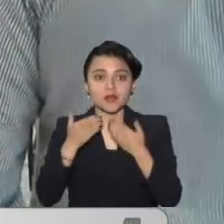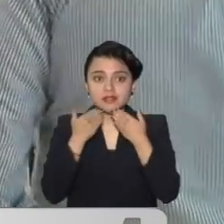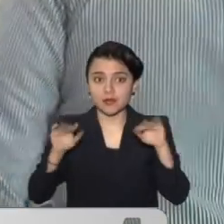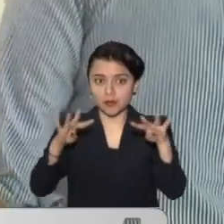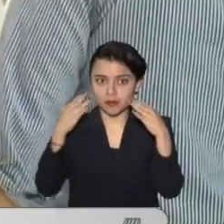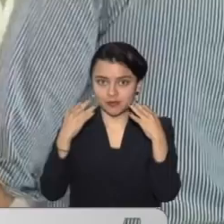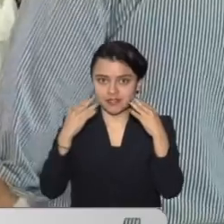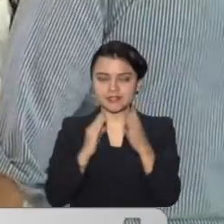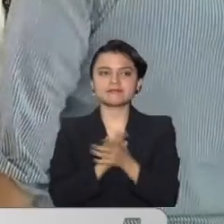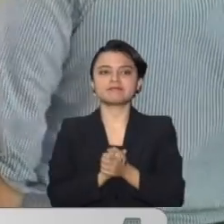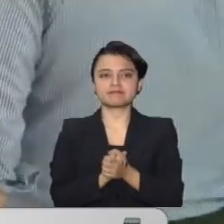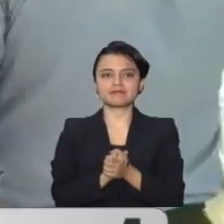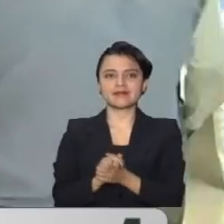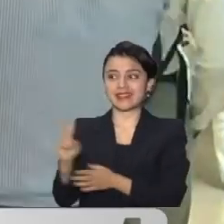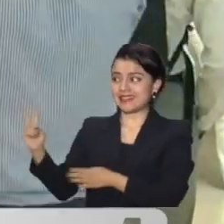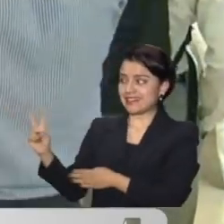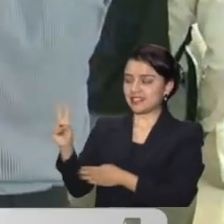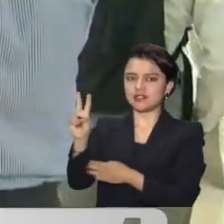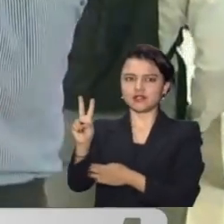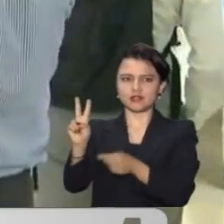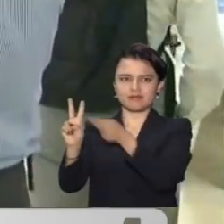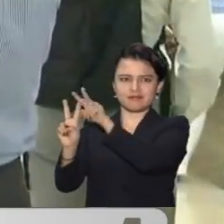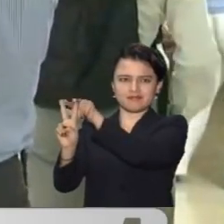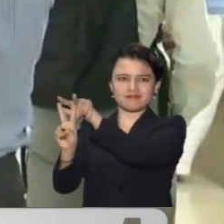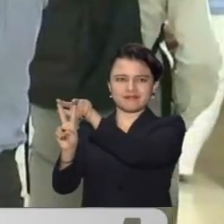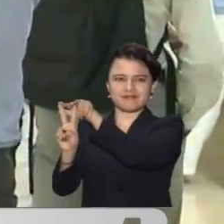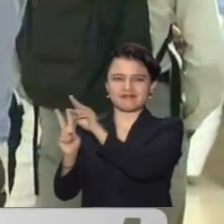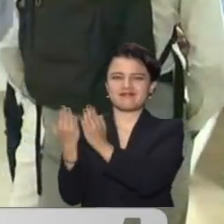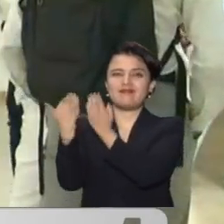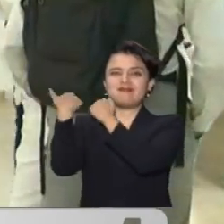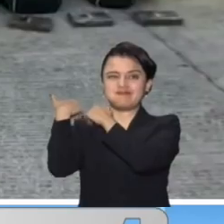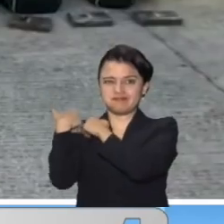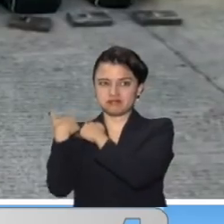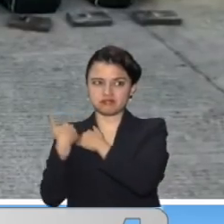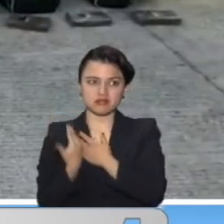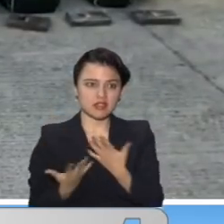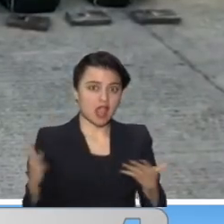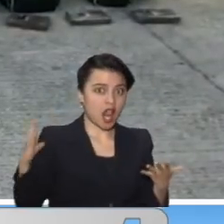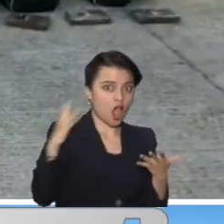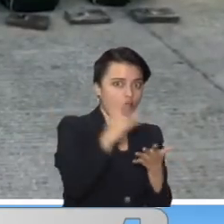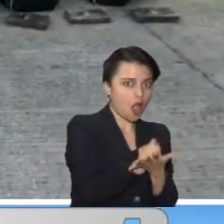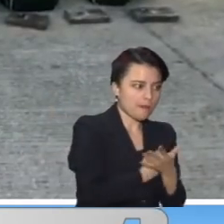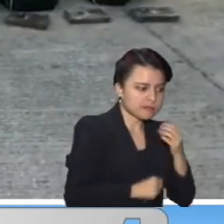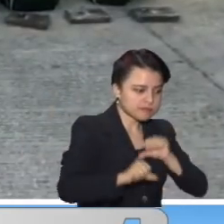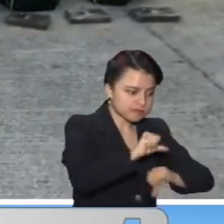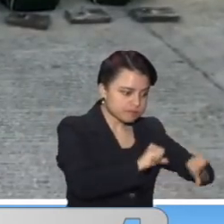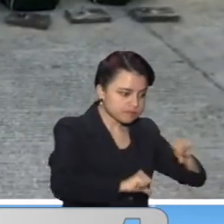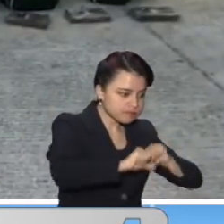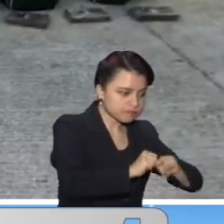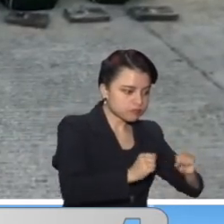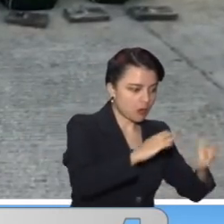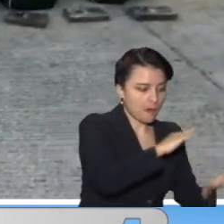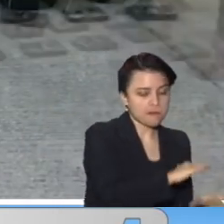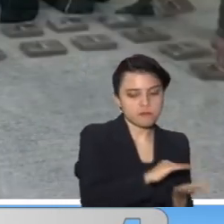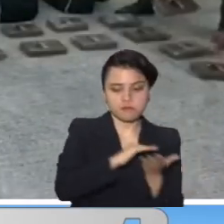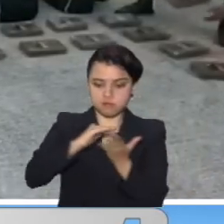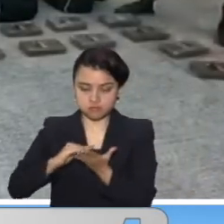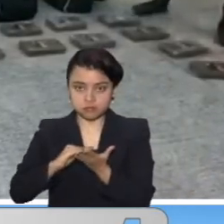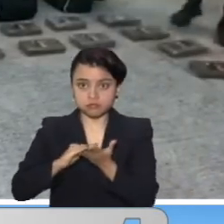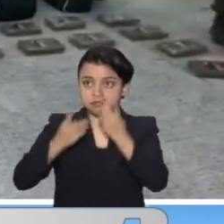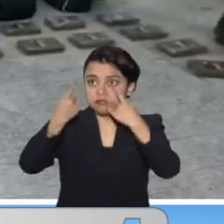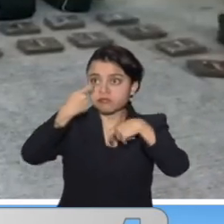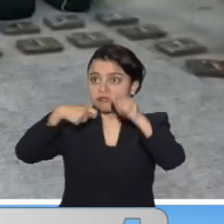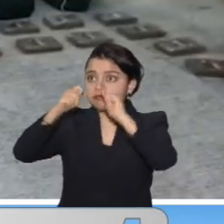muy buenos días. Estas dos personas serían los encargados del acopio y el transporte de la droga en la capital de Bolívar.